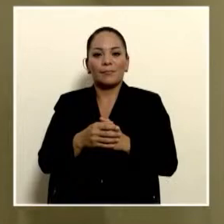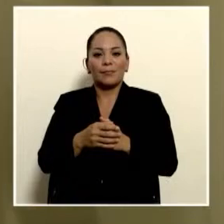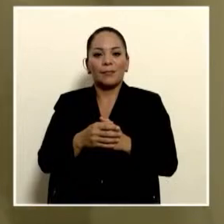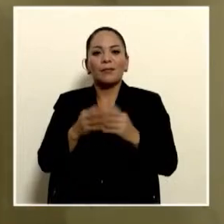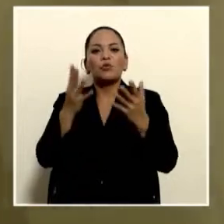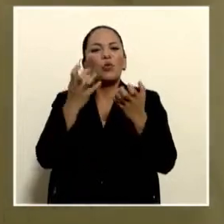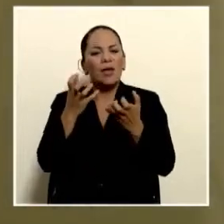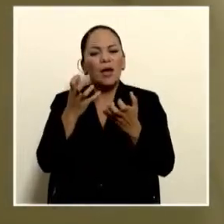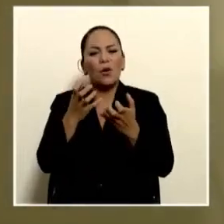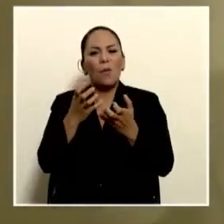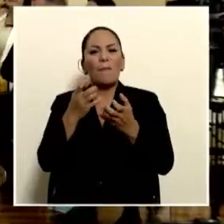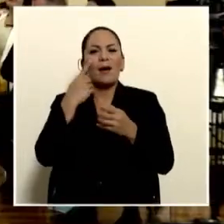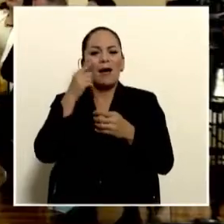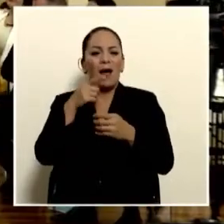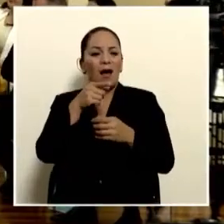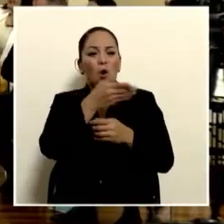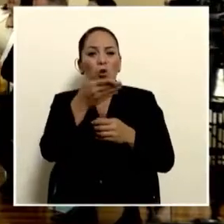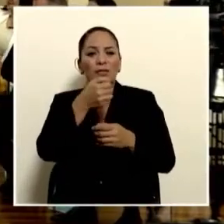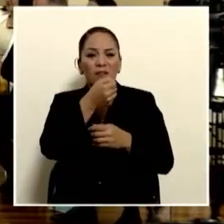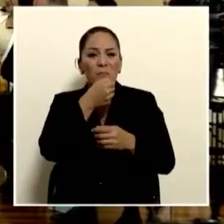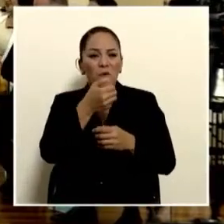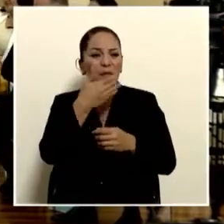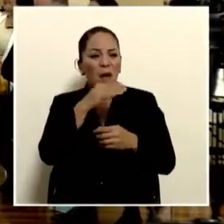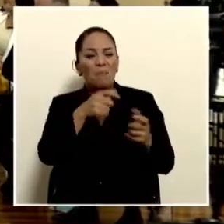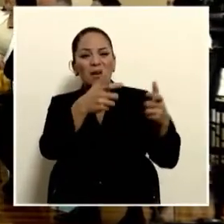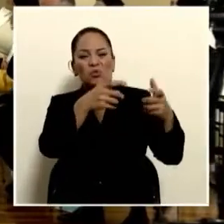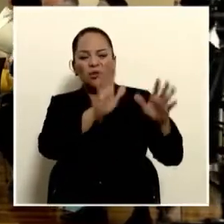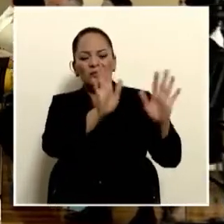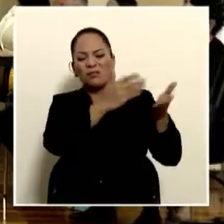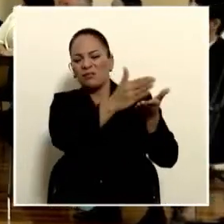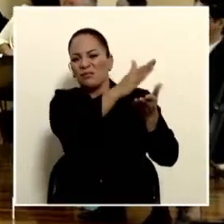toda la basura que reporta alguna gente. Dele.